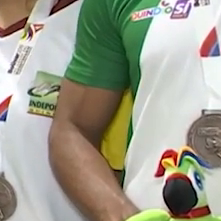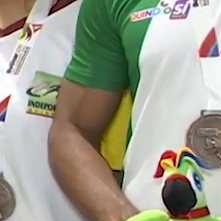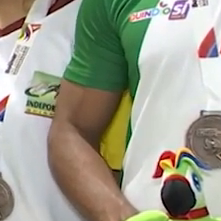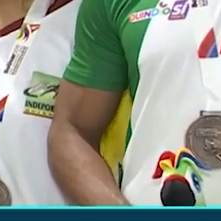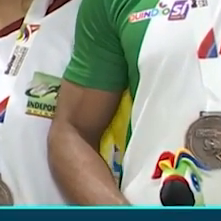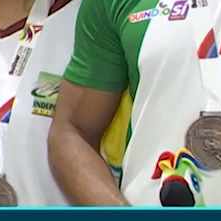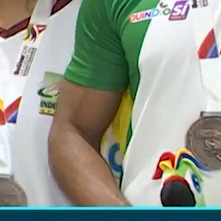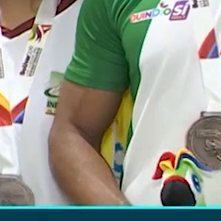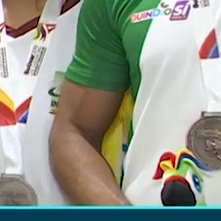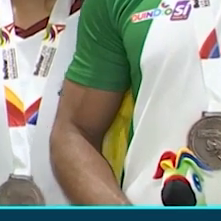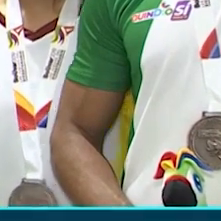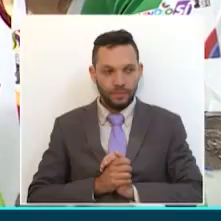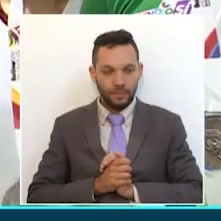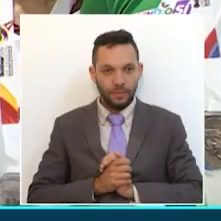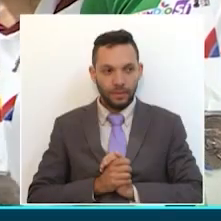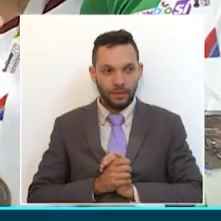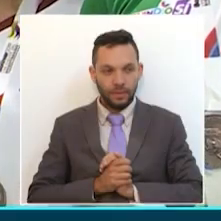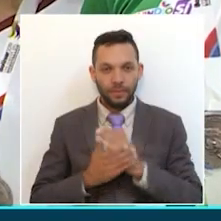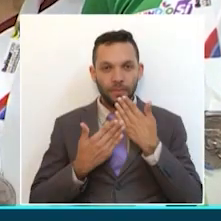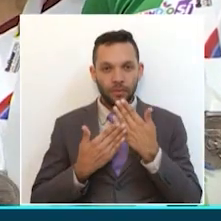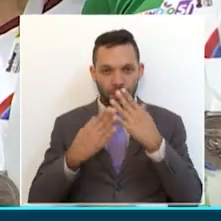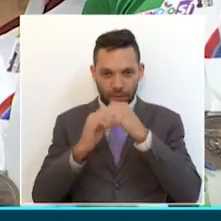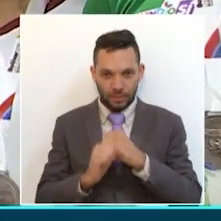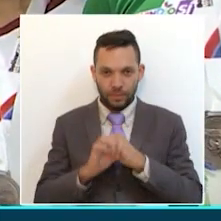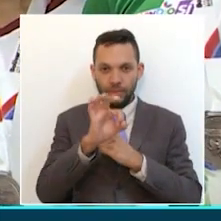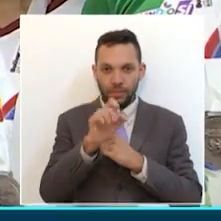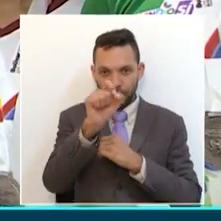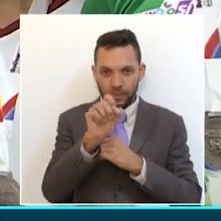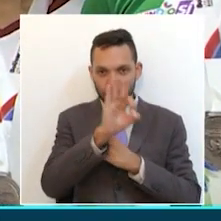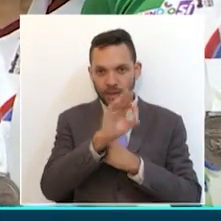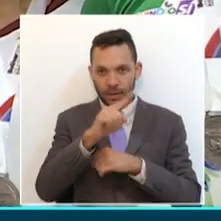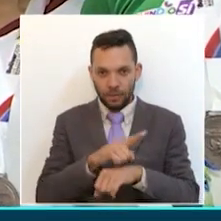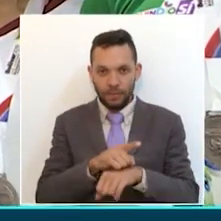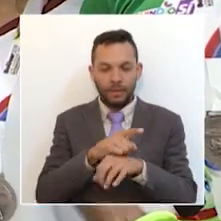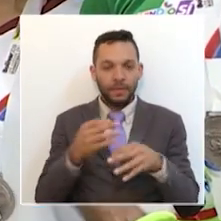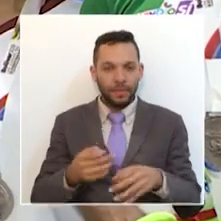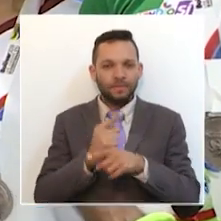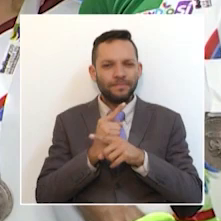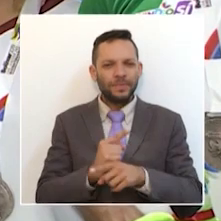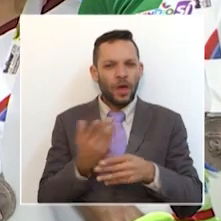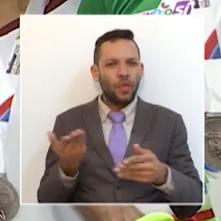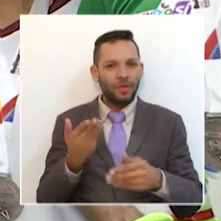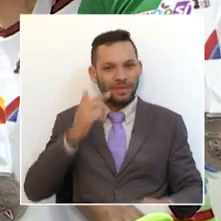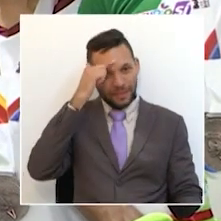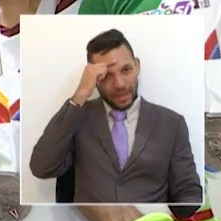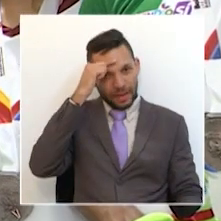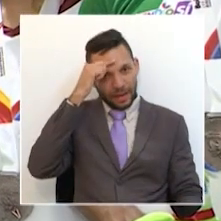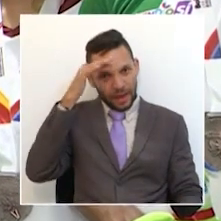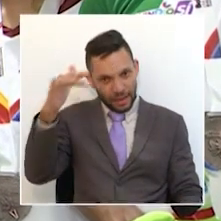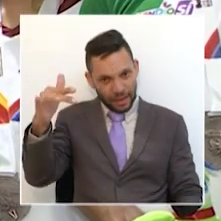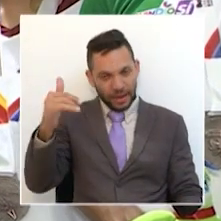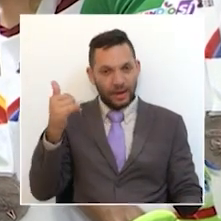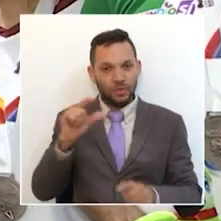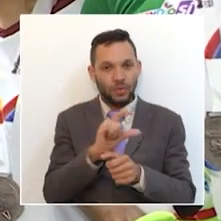Hola, ¿qué tal? Muy buenas noches. 8:31 minutos. Bienvenidos a esta información deportiva que realizamos en directo a esta hora desde la ciudad de Cartagena.